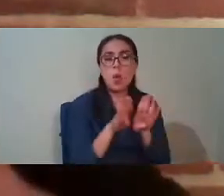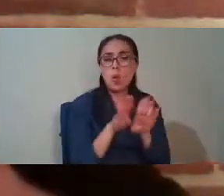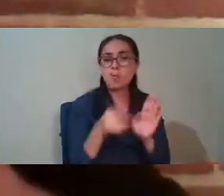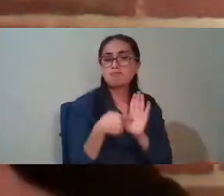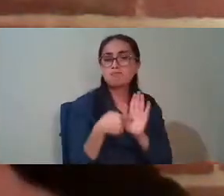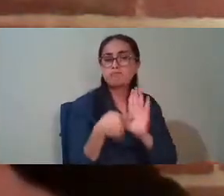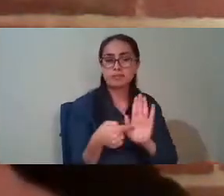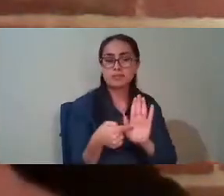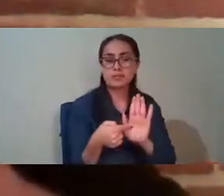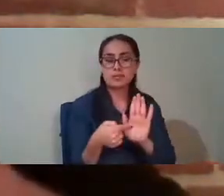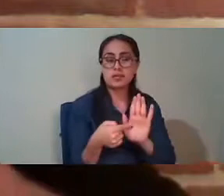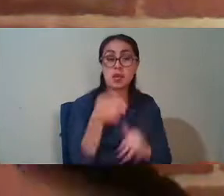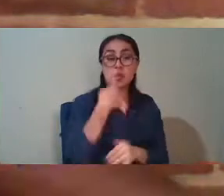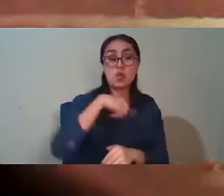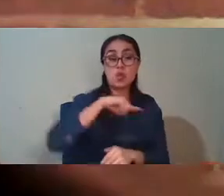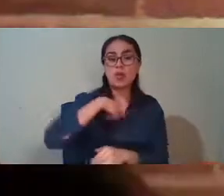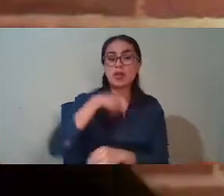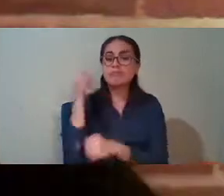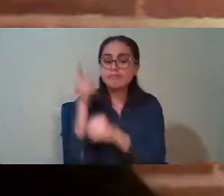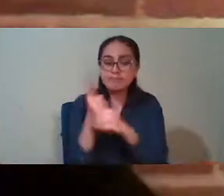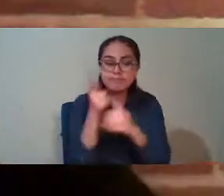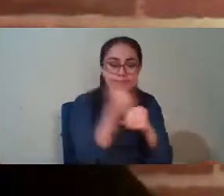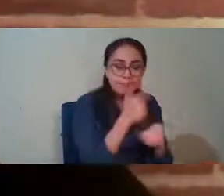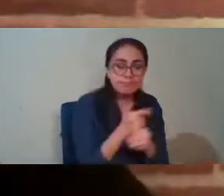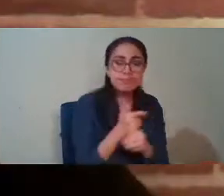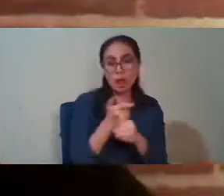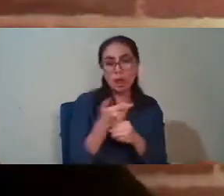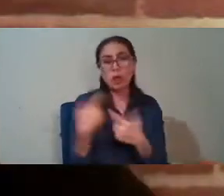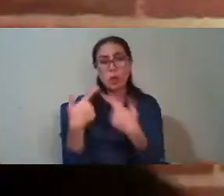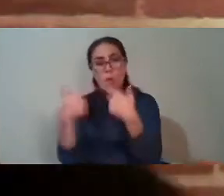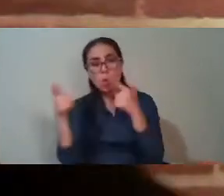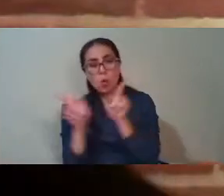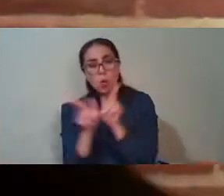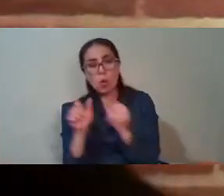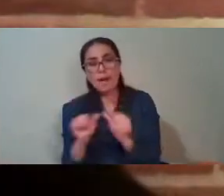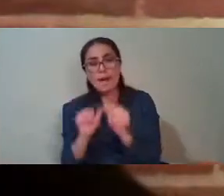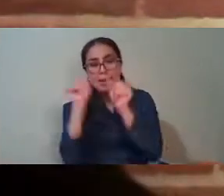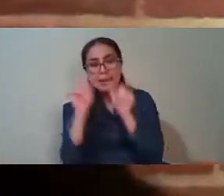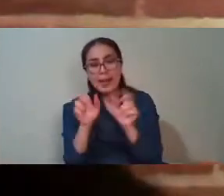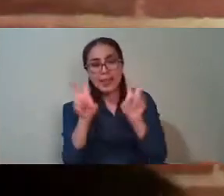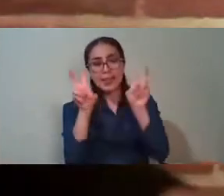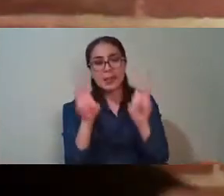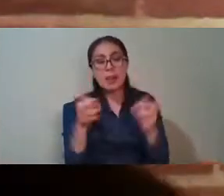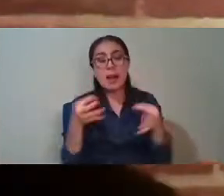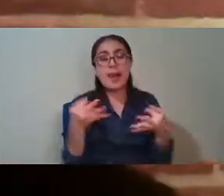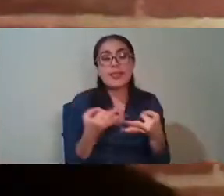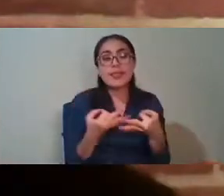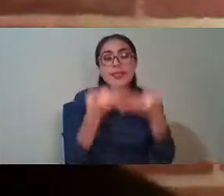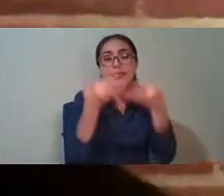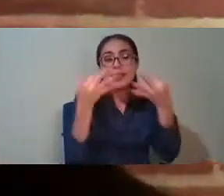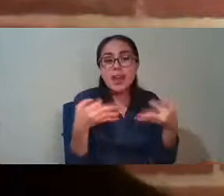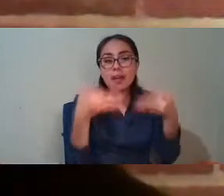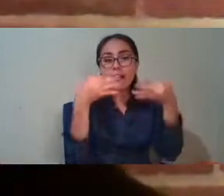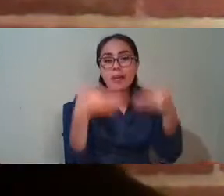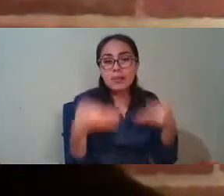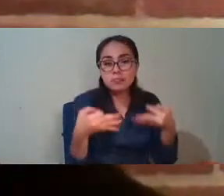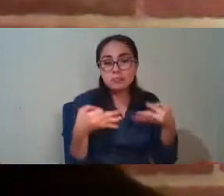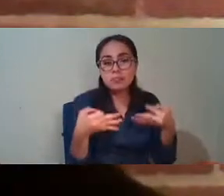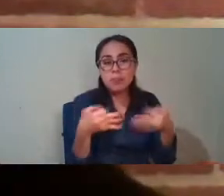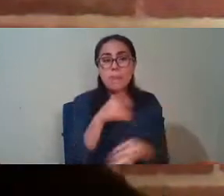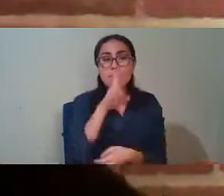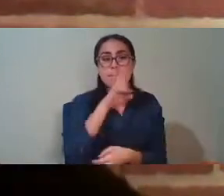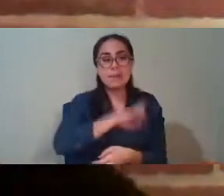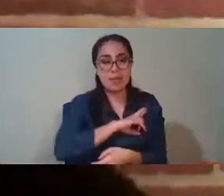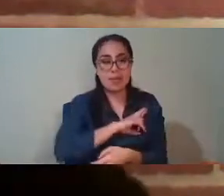hemos encontrado como artistas de lo que creemos sobre la propiedad expresada en la escena.